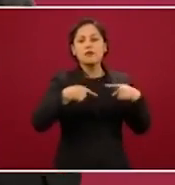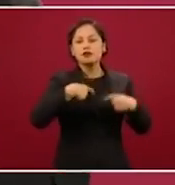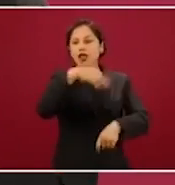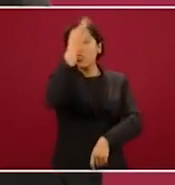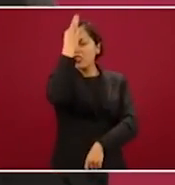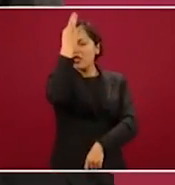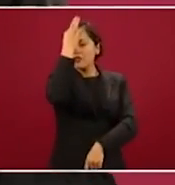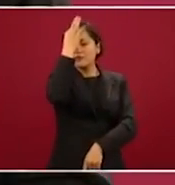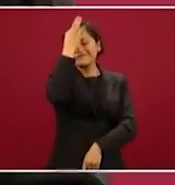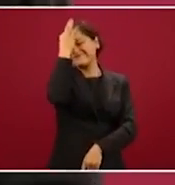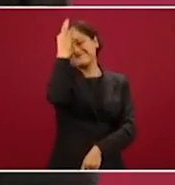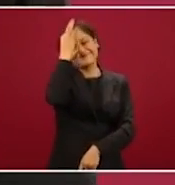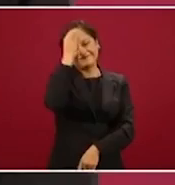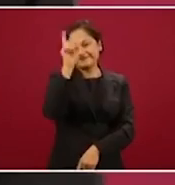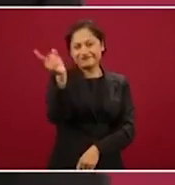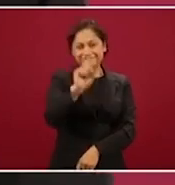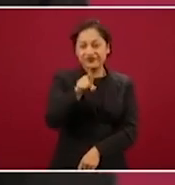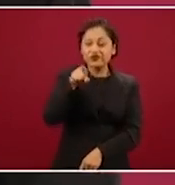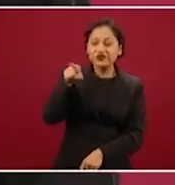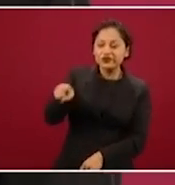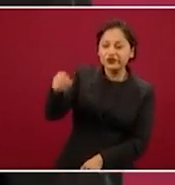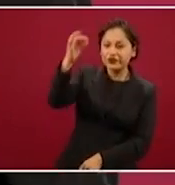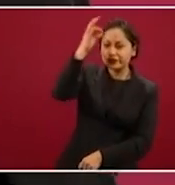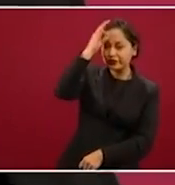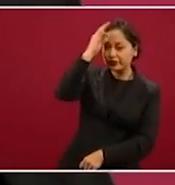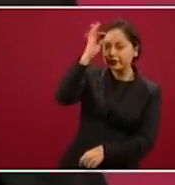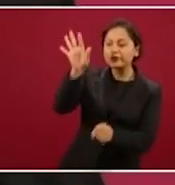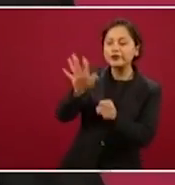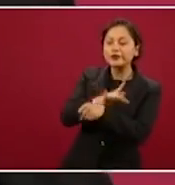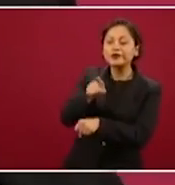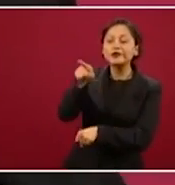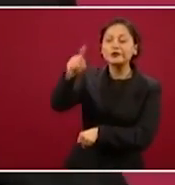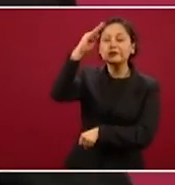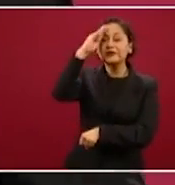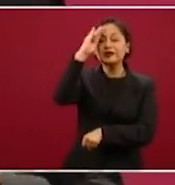La gente se da cuenta. Ese es el cambio.